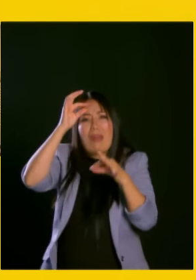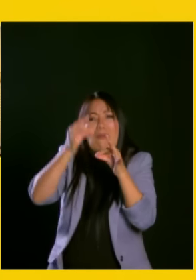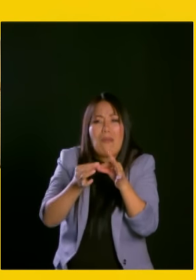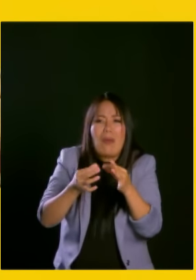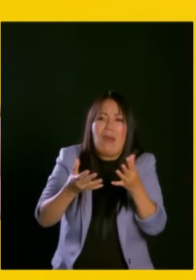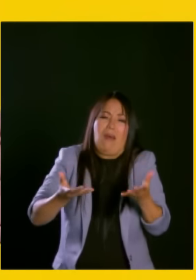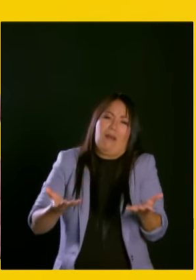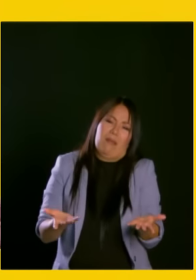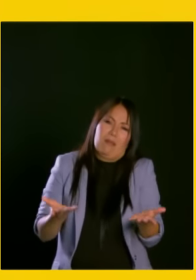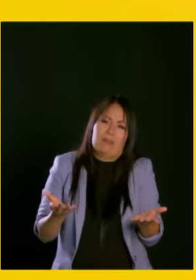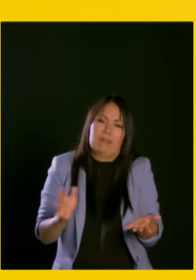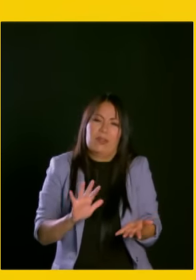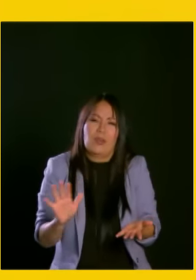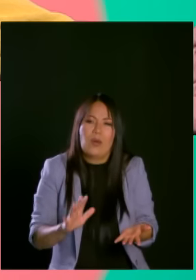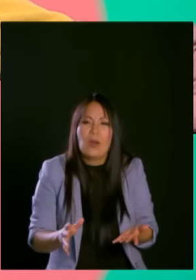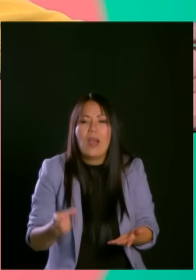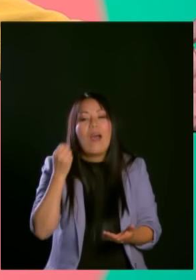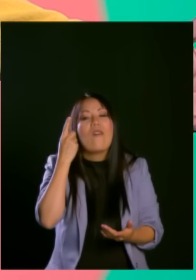Yujo,